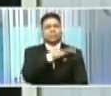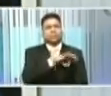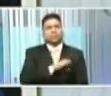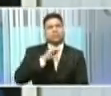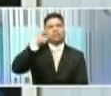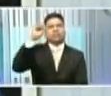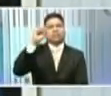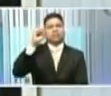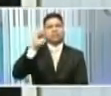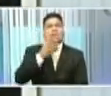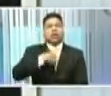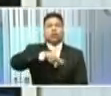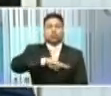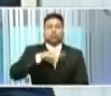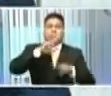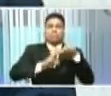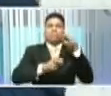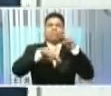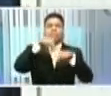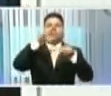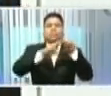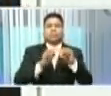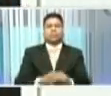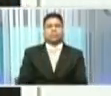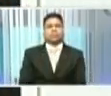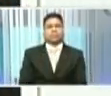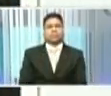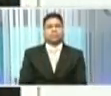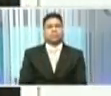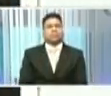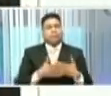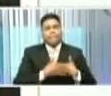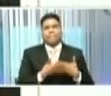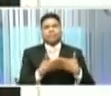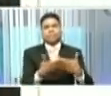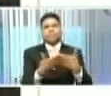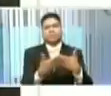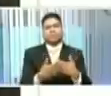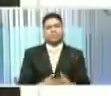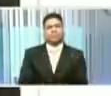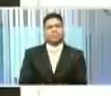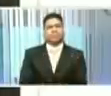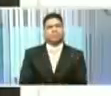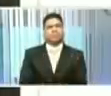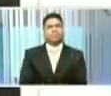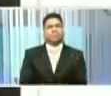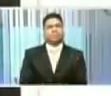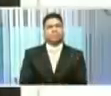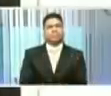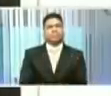que estamos construyendo y que nos ha permitido